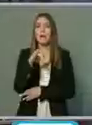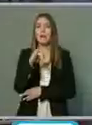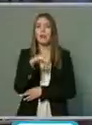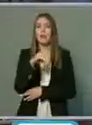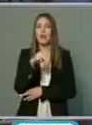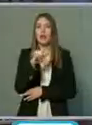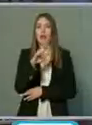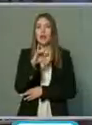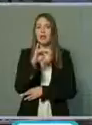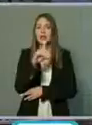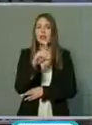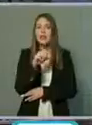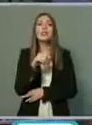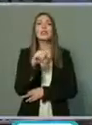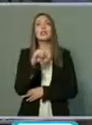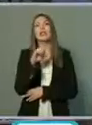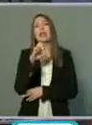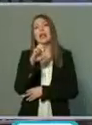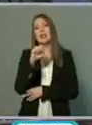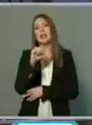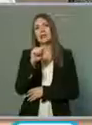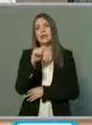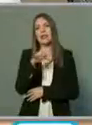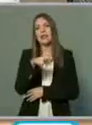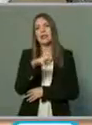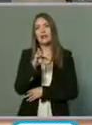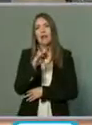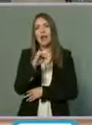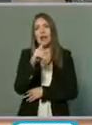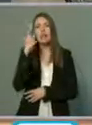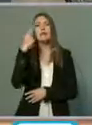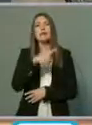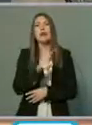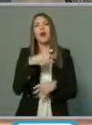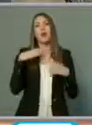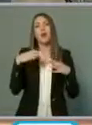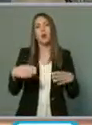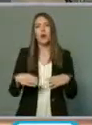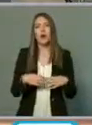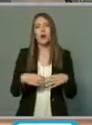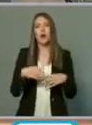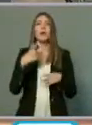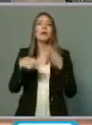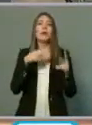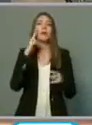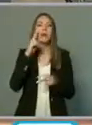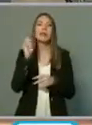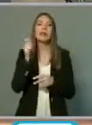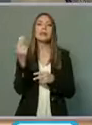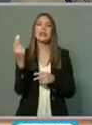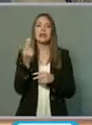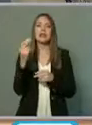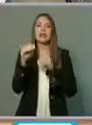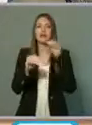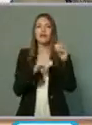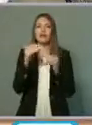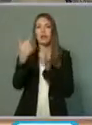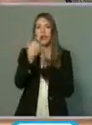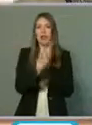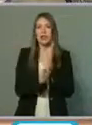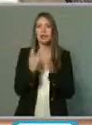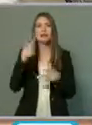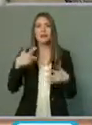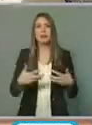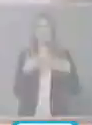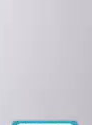esenciales para el ser humano, alimento de origen vegetal. Oye, qué maravilla. Pues vamos a ver los ingredientes para preparar entonces esta deliciosa ensalada